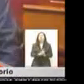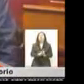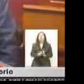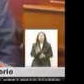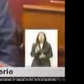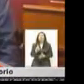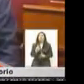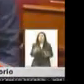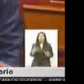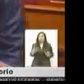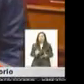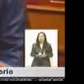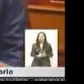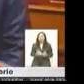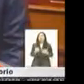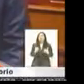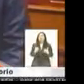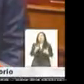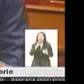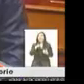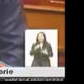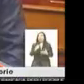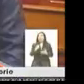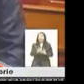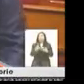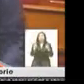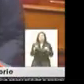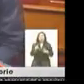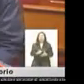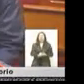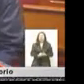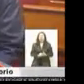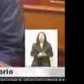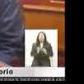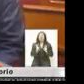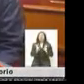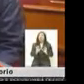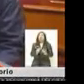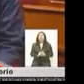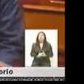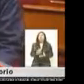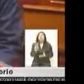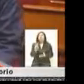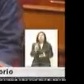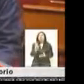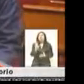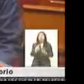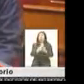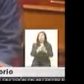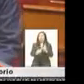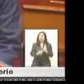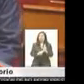Legislativo 1129 debe ser necesariamente concordado con lo precisado en el artículo 20 de su